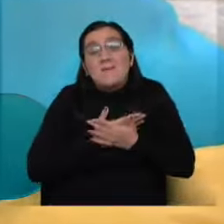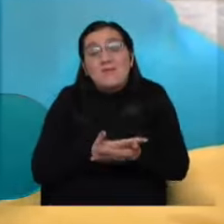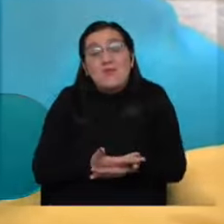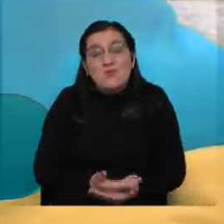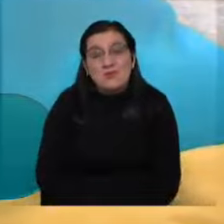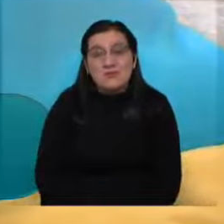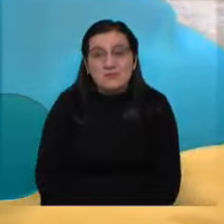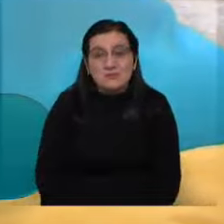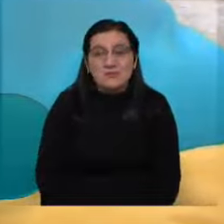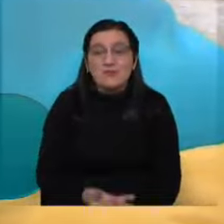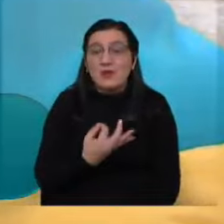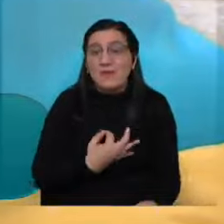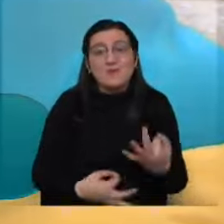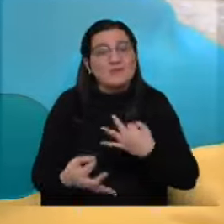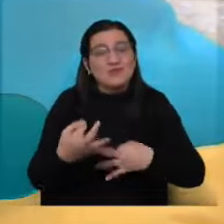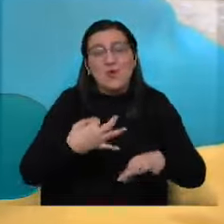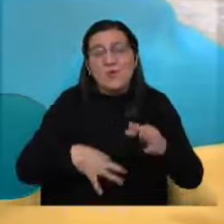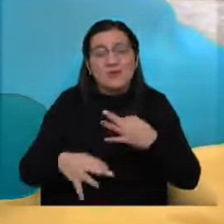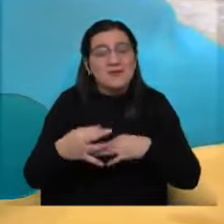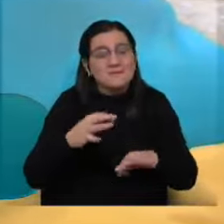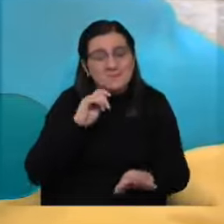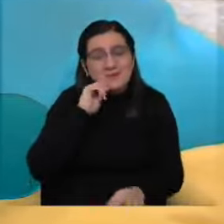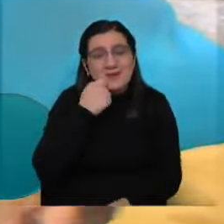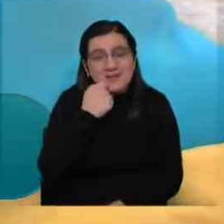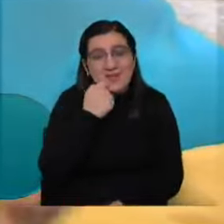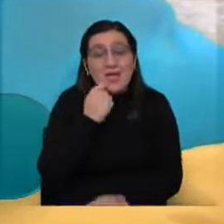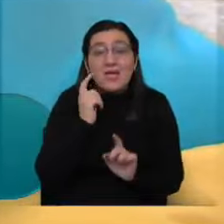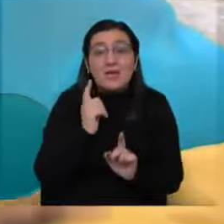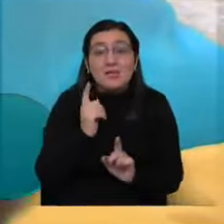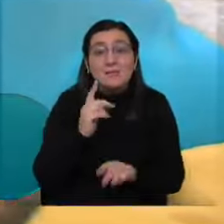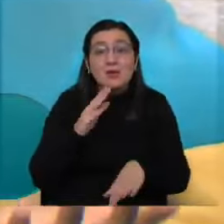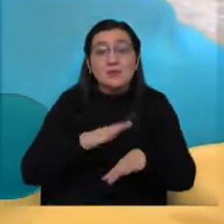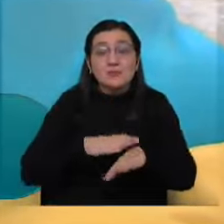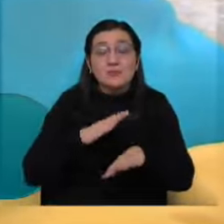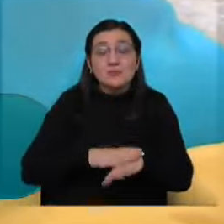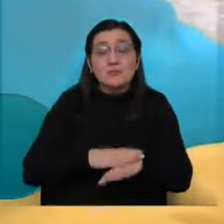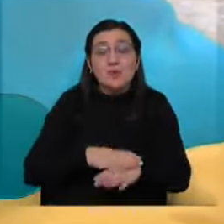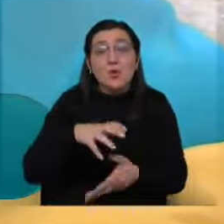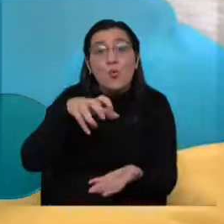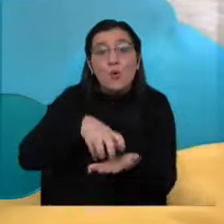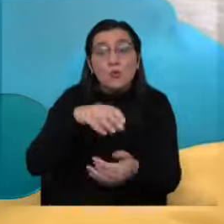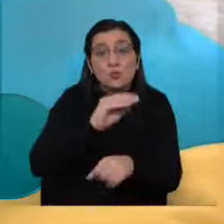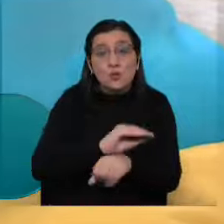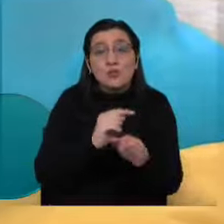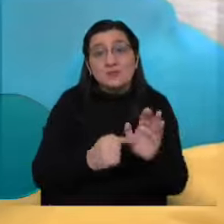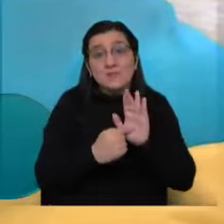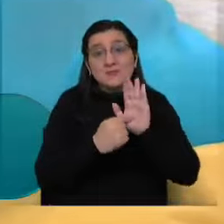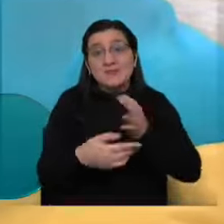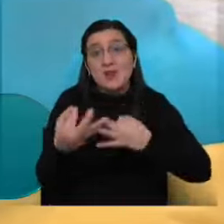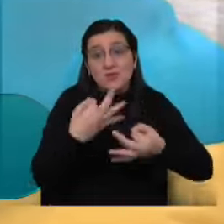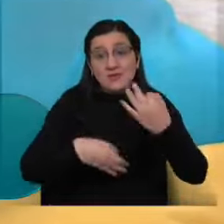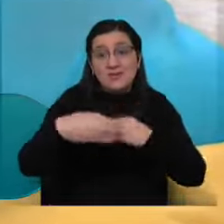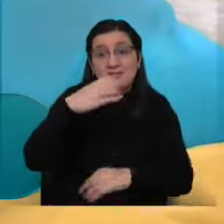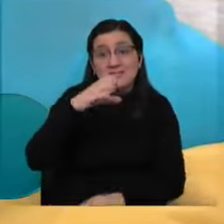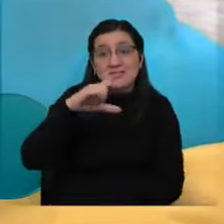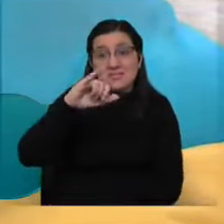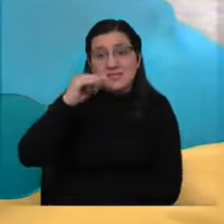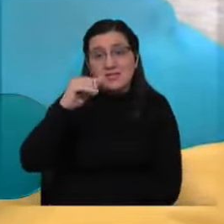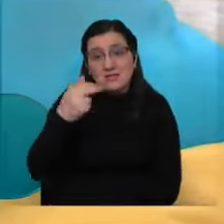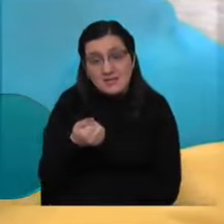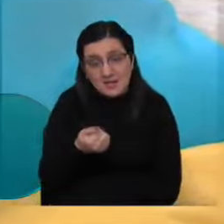tanta obra en sí misma y vamos a estar también con los responsables del espacio cultural en donde se presenta esta obra que son Cecilia melián y